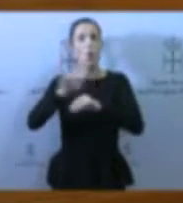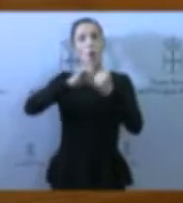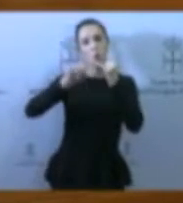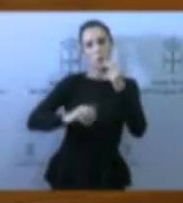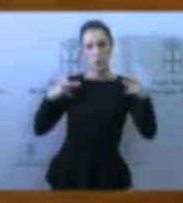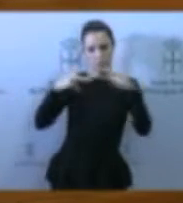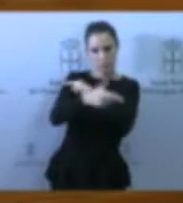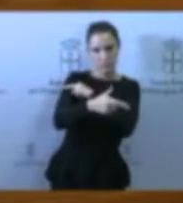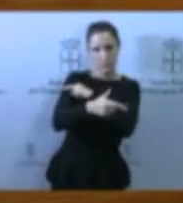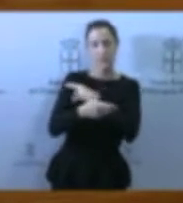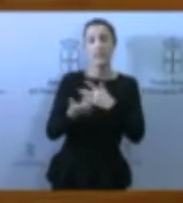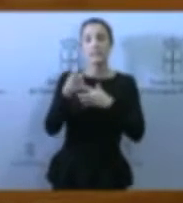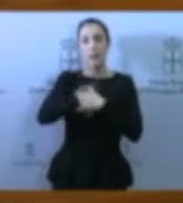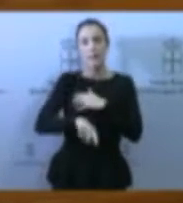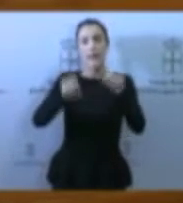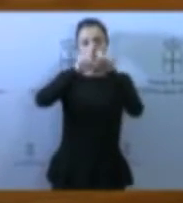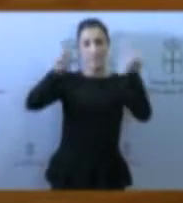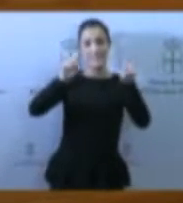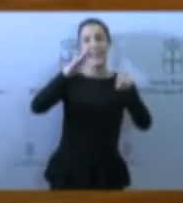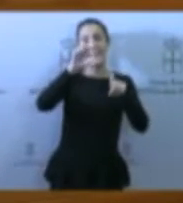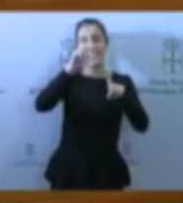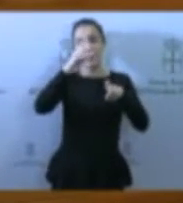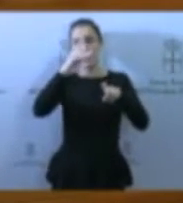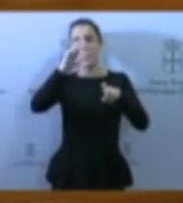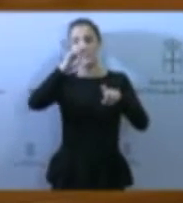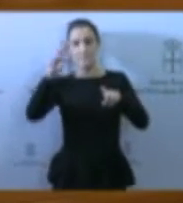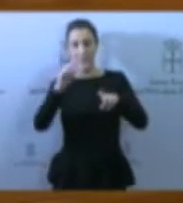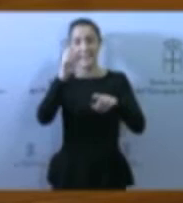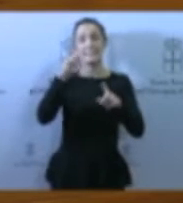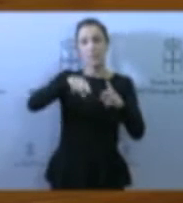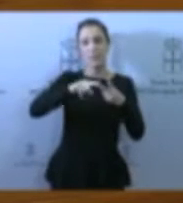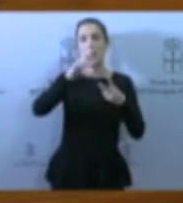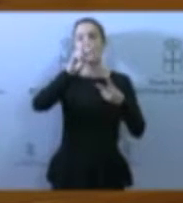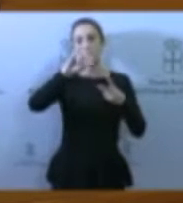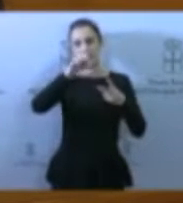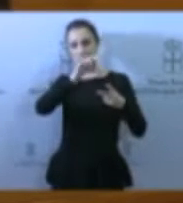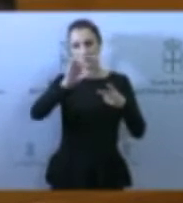Las distribuidoras de EDP y Viesgos, que son las que operan en Asturias, calculan que en el momento más difícil